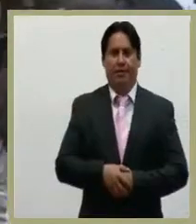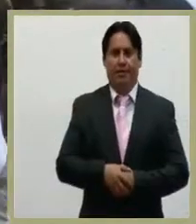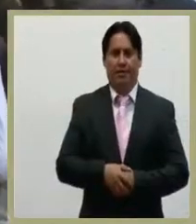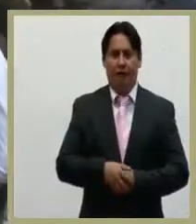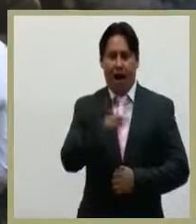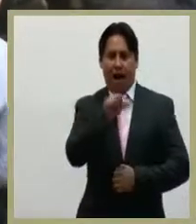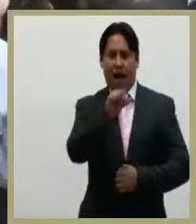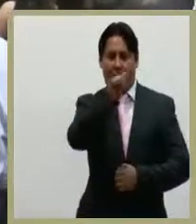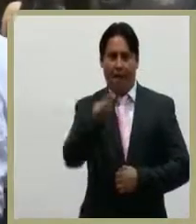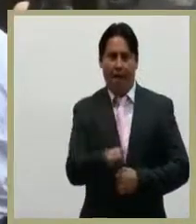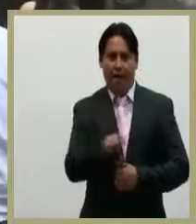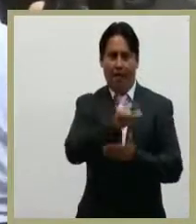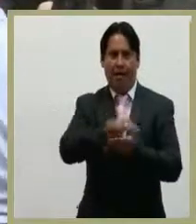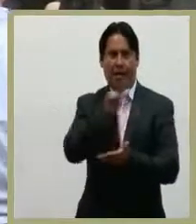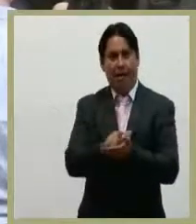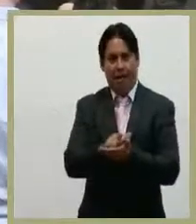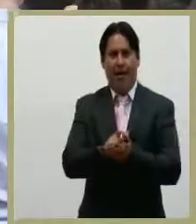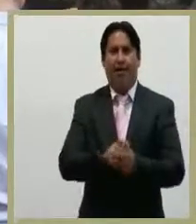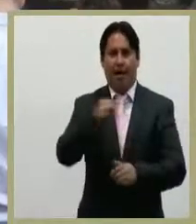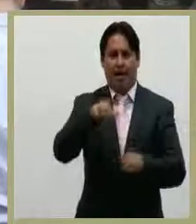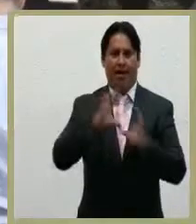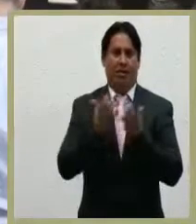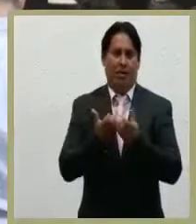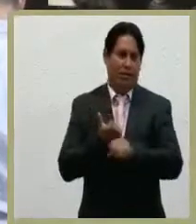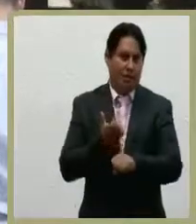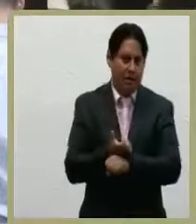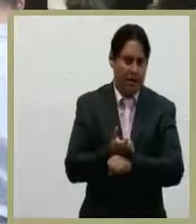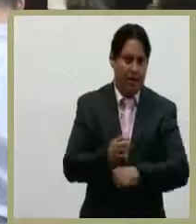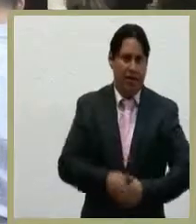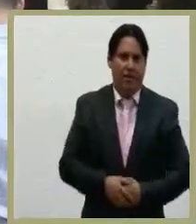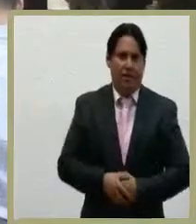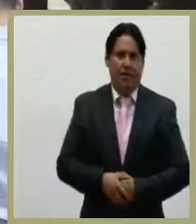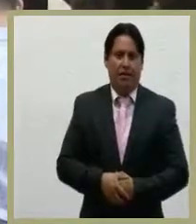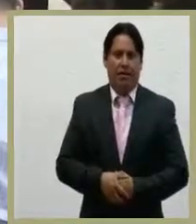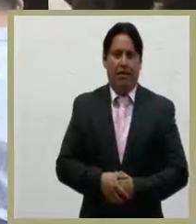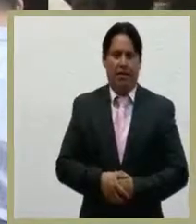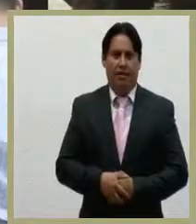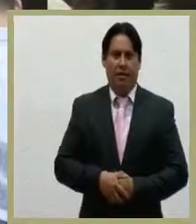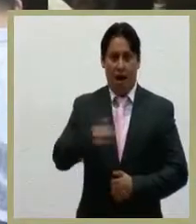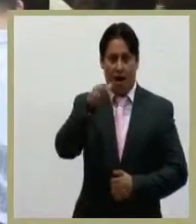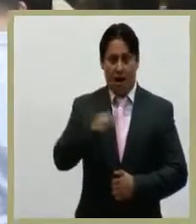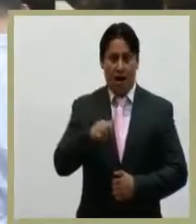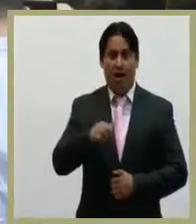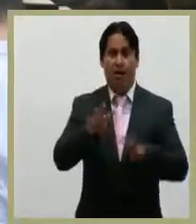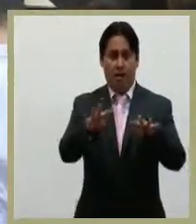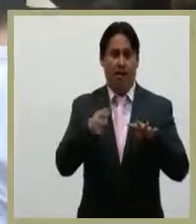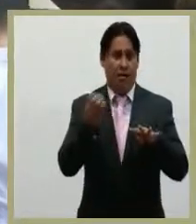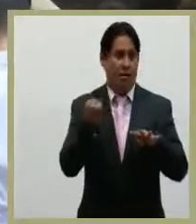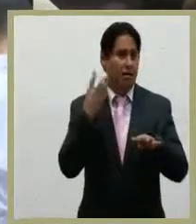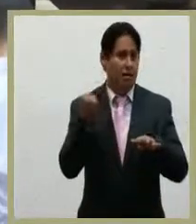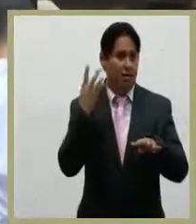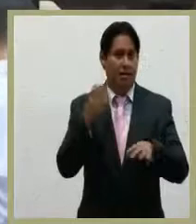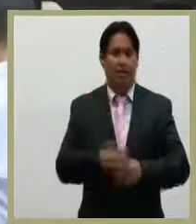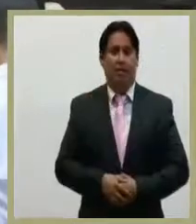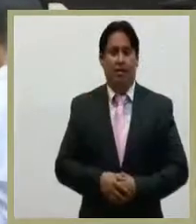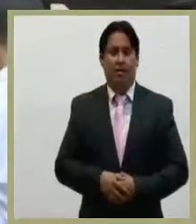A de la ley orgánica de este poder legislativo, la honorable asamblea de